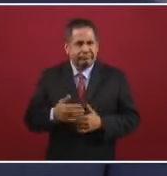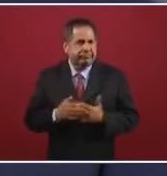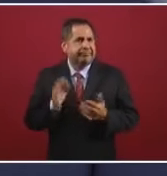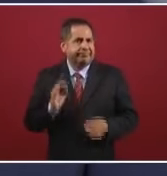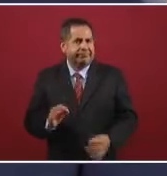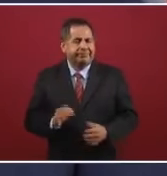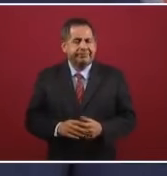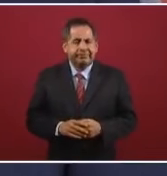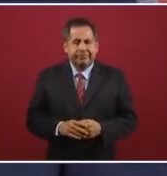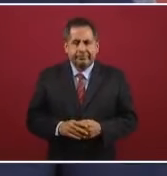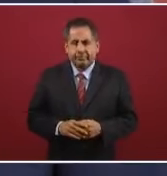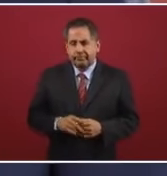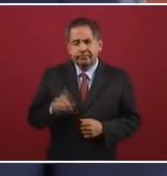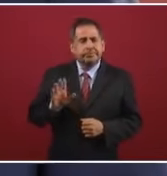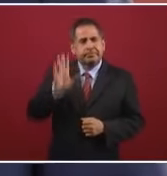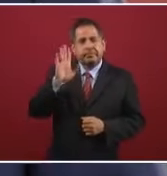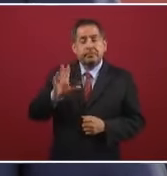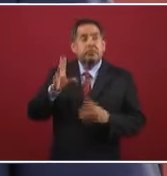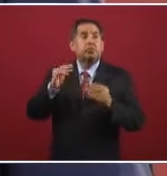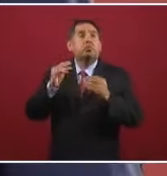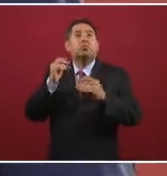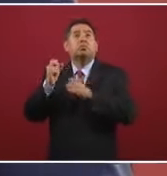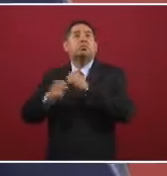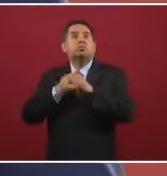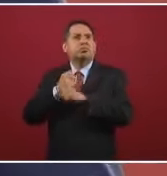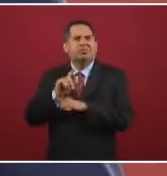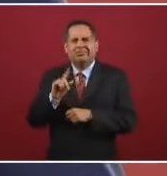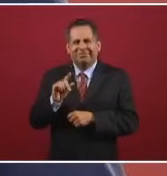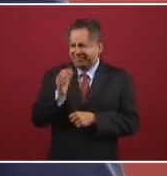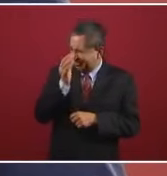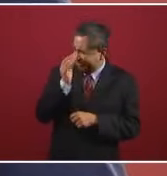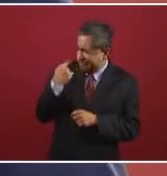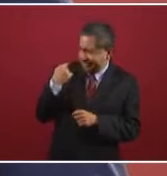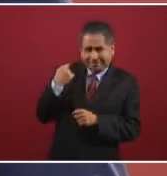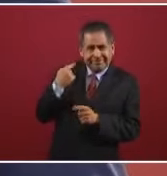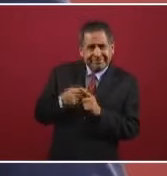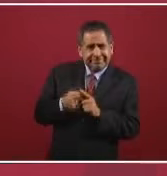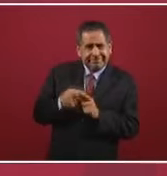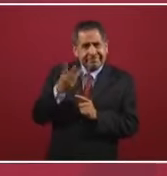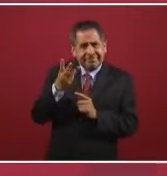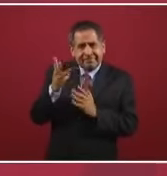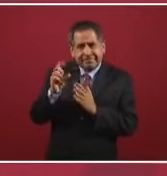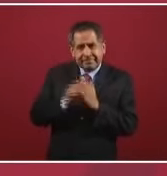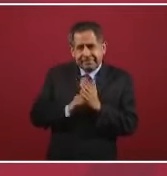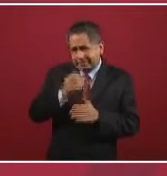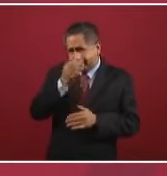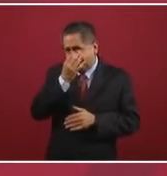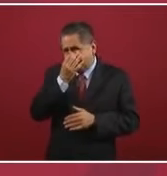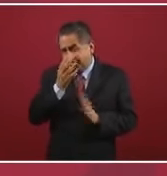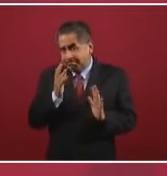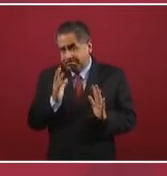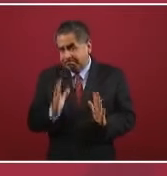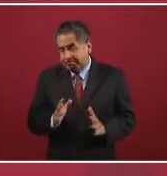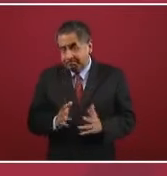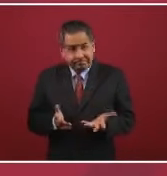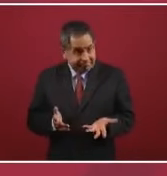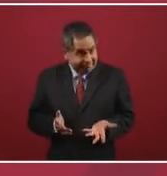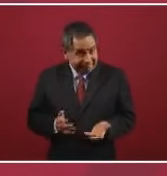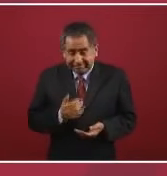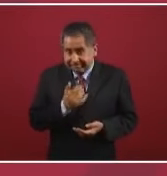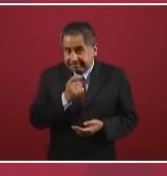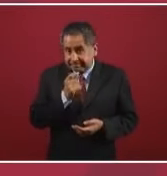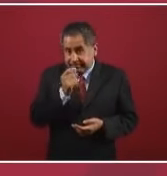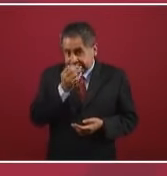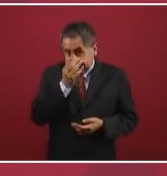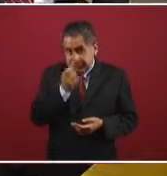Parece que ha pasado mucho tiempo, pero no, son 3 meses. Y si